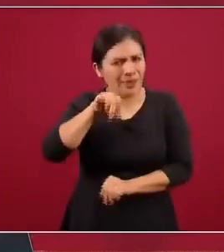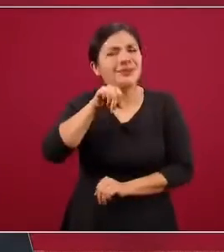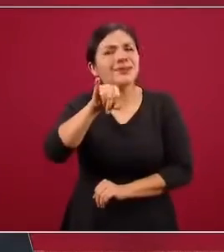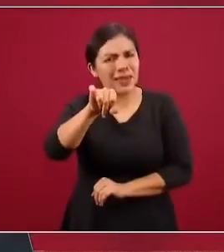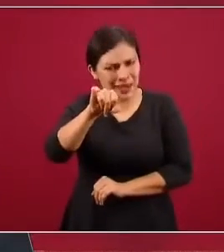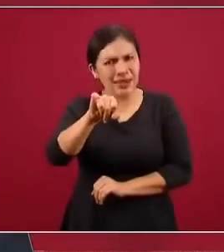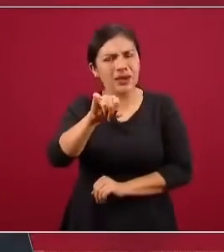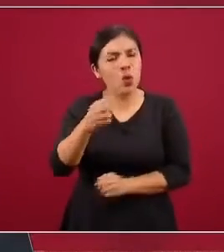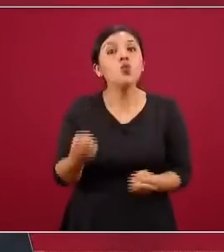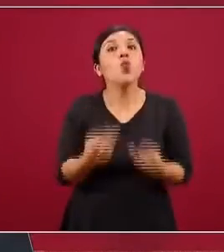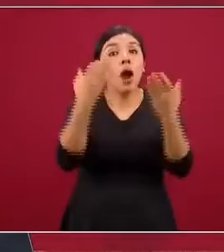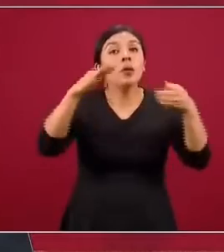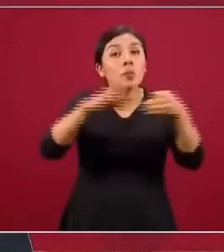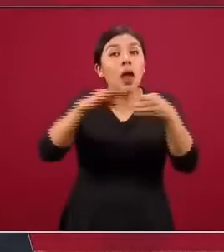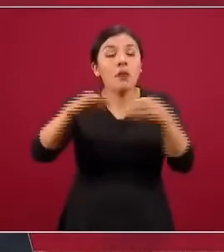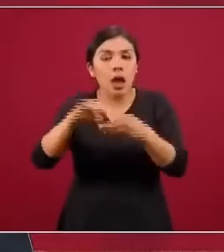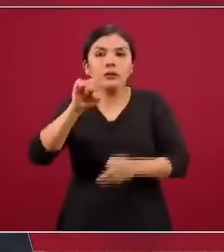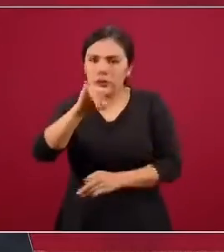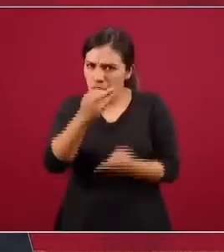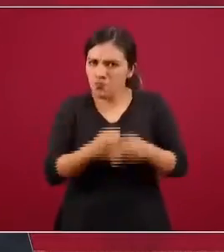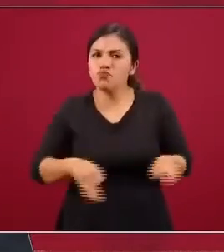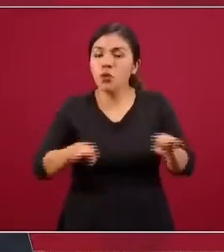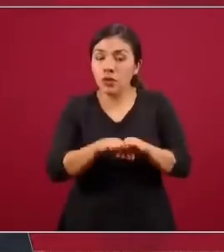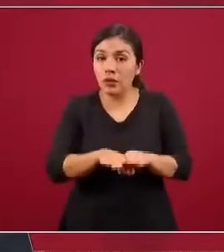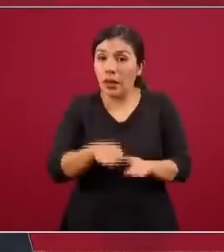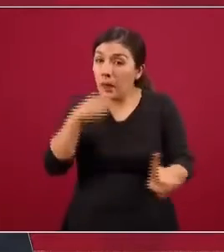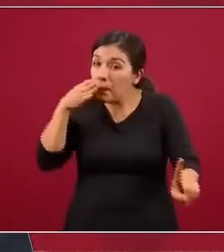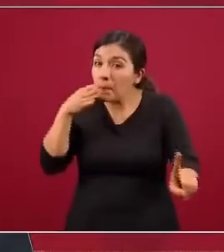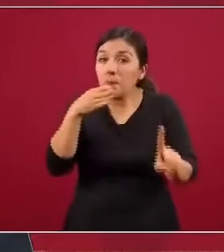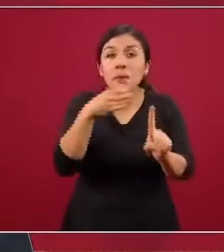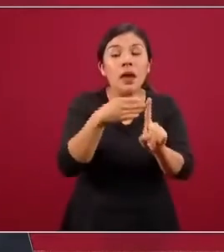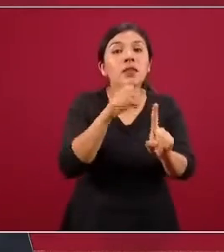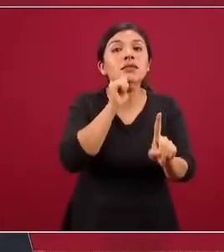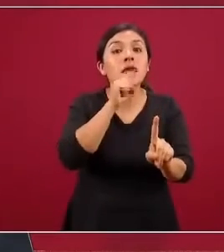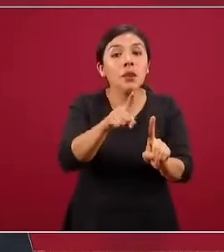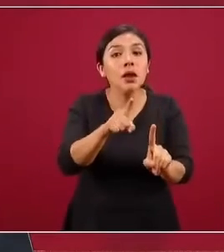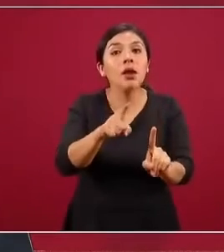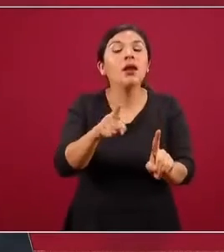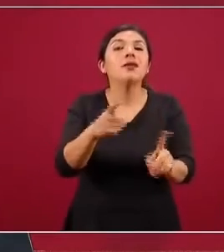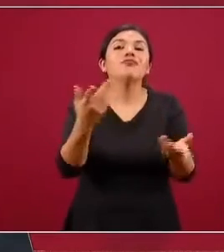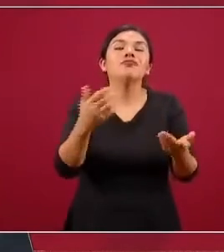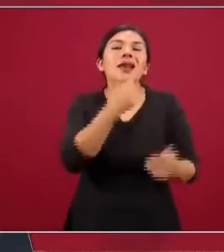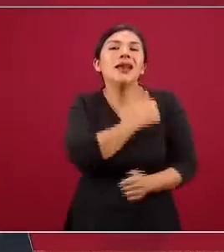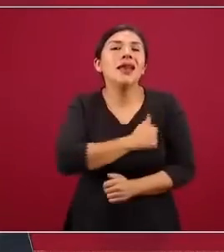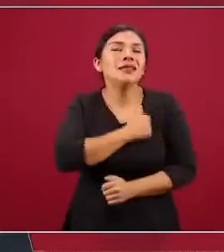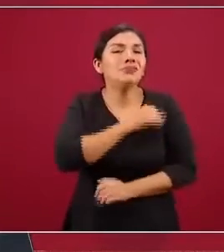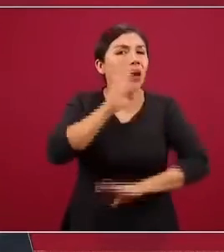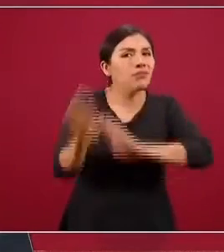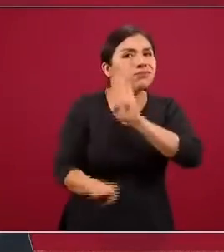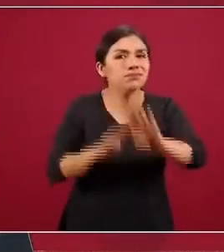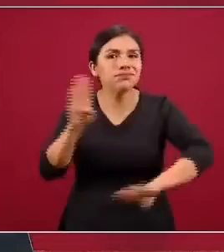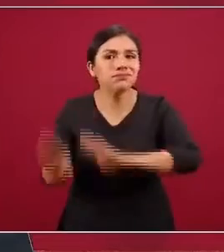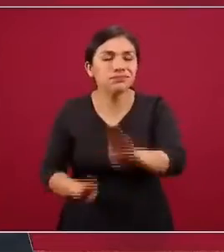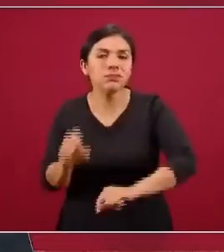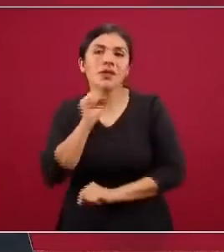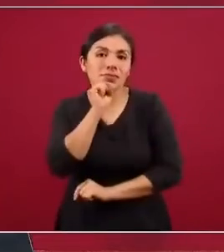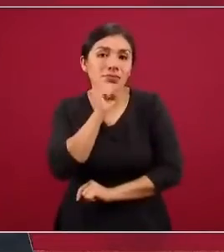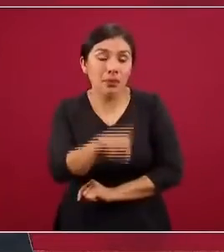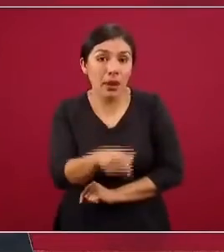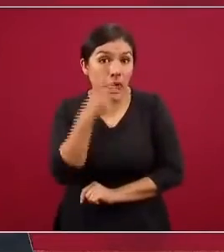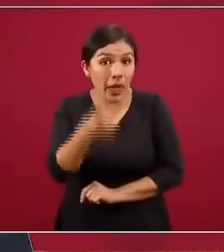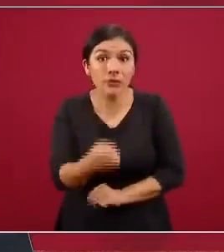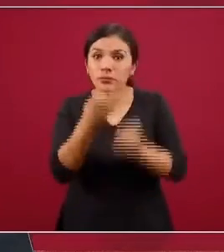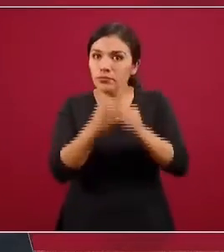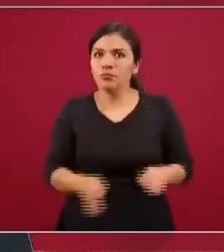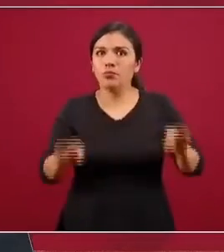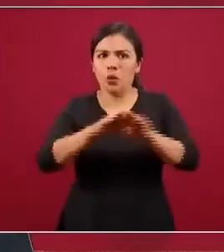contabilizar todos los eventos, específicamente los desenlaces fatales, las muertes, son